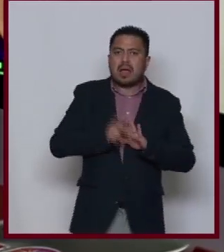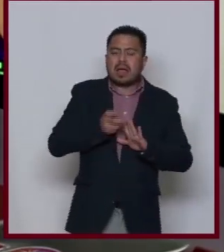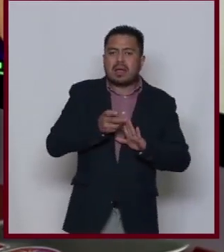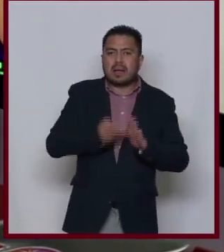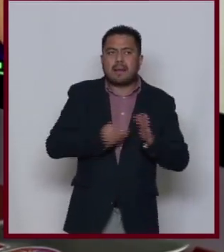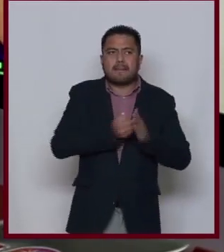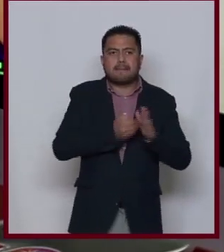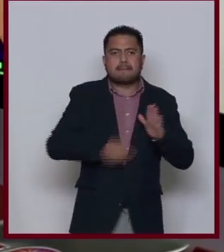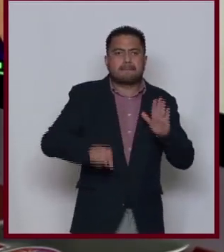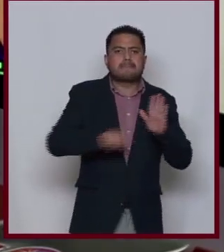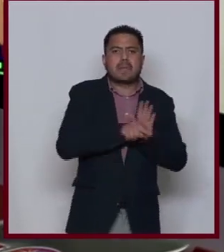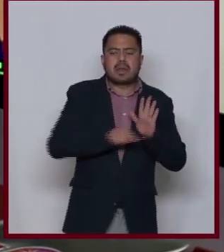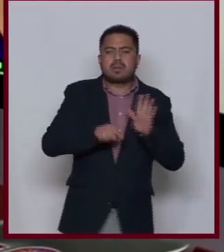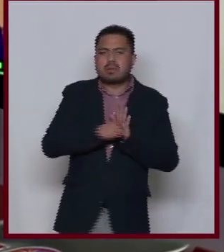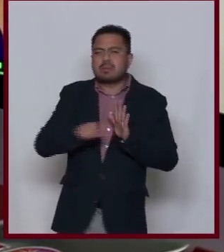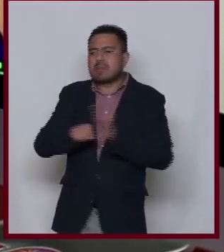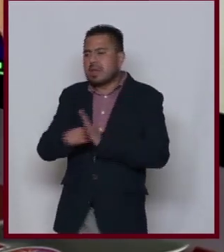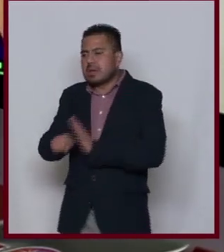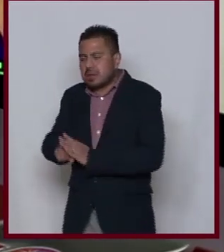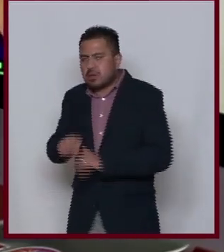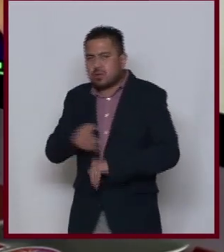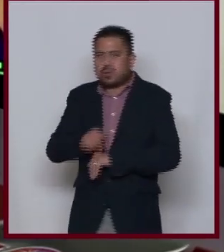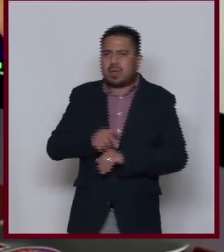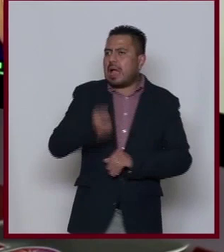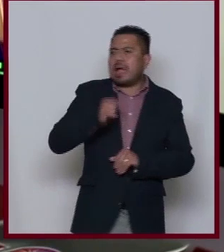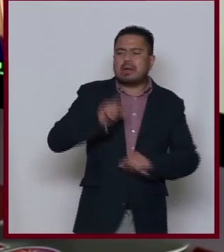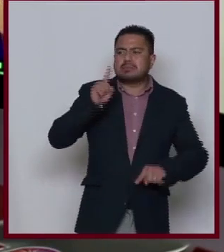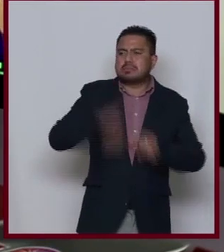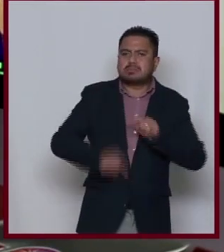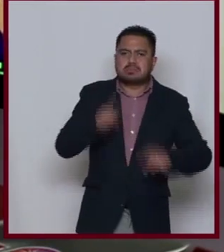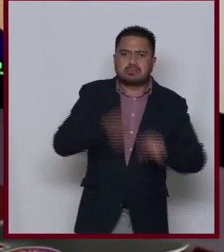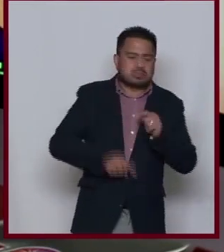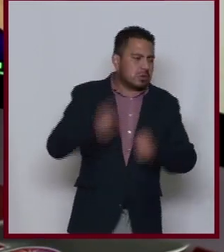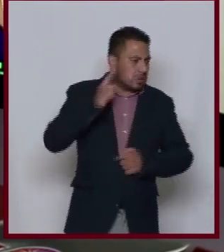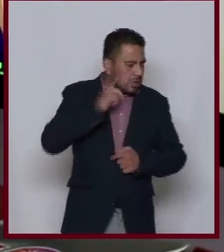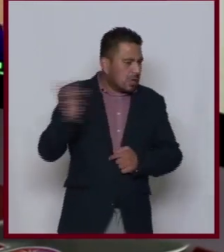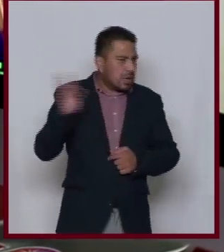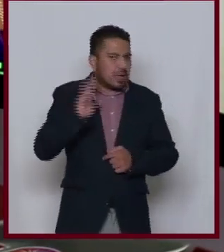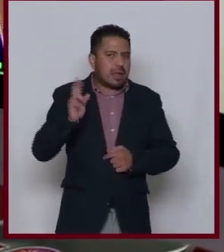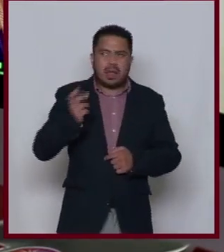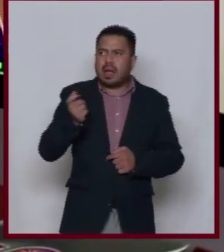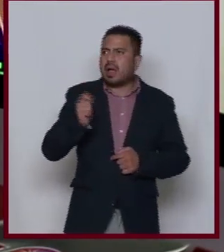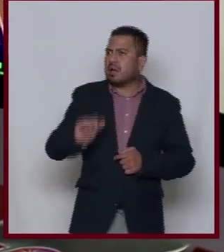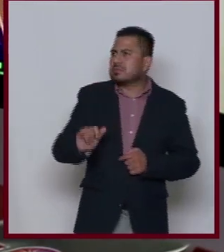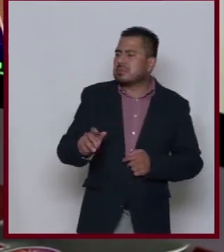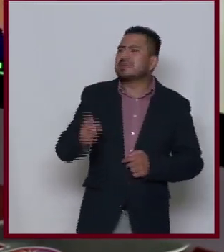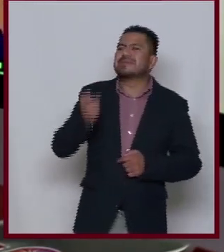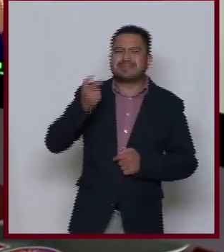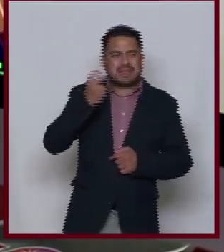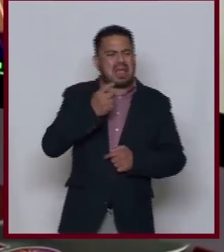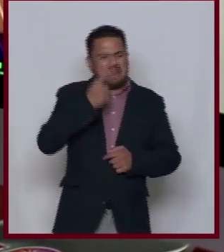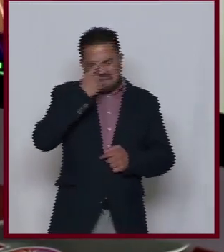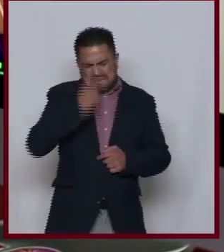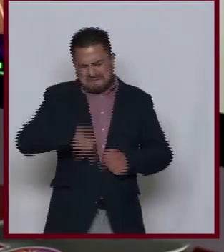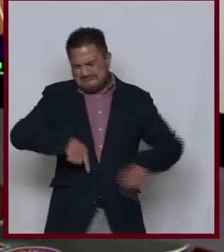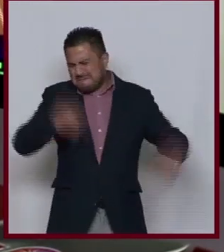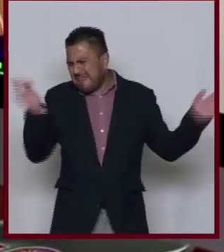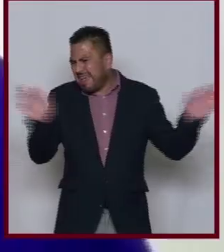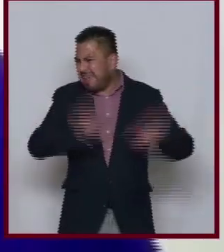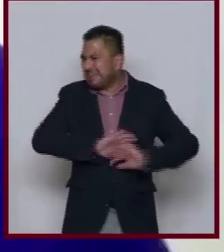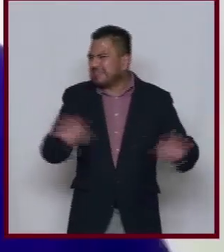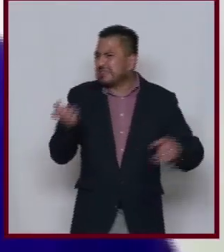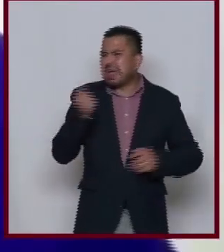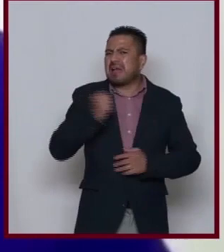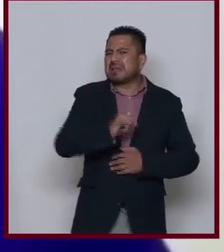un menos a los numeritos y ya con eso cancelan el sonido. Entonces, así de exacto, plano. así de fácil, ¿no?